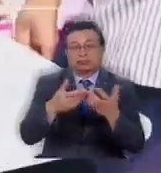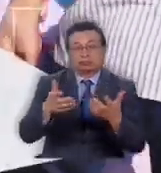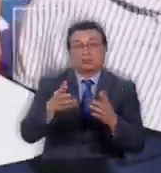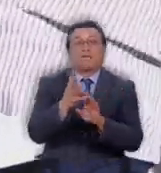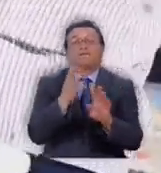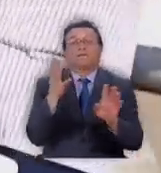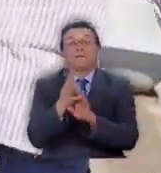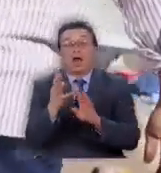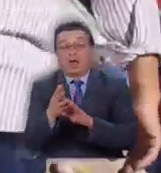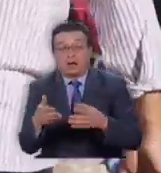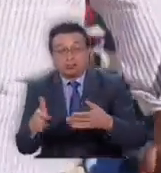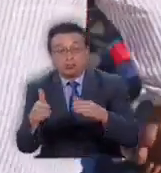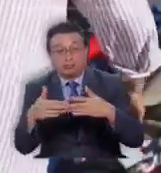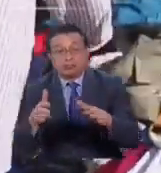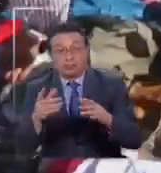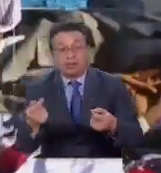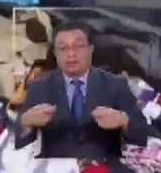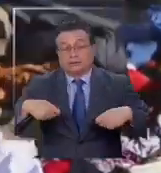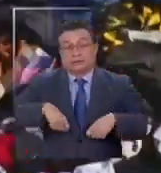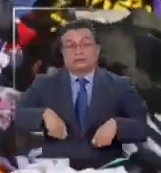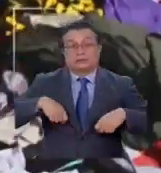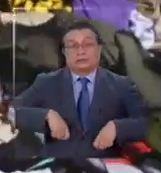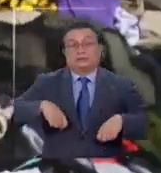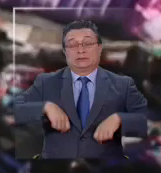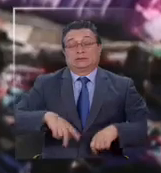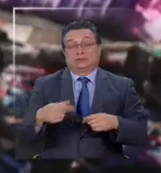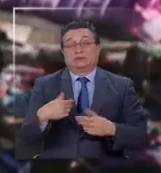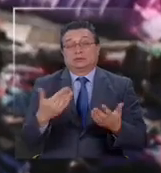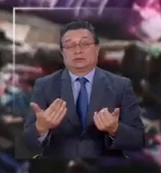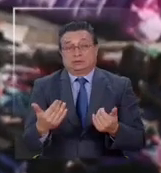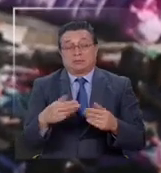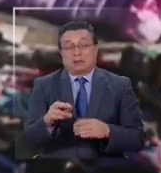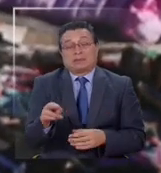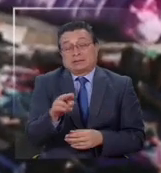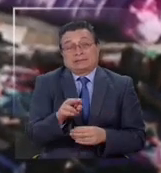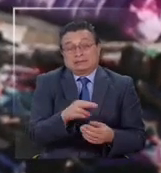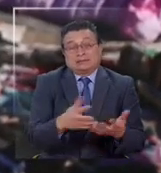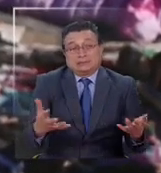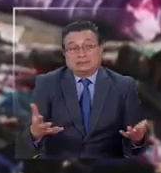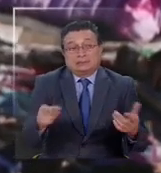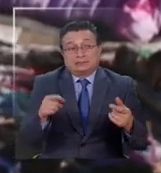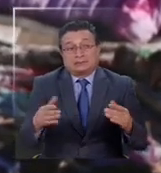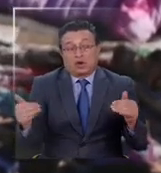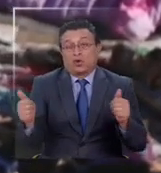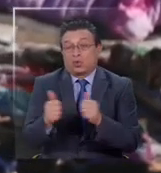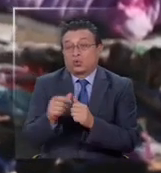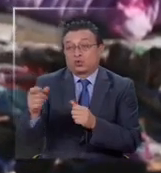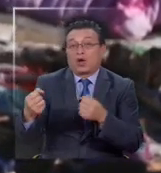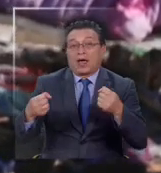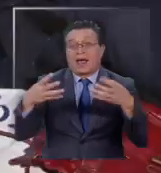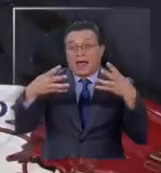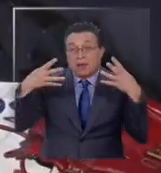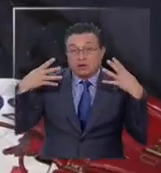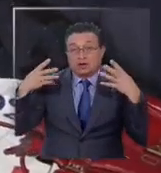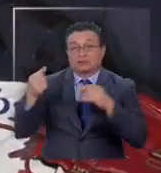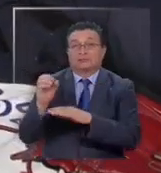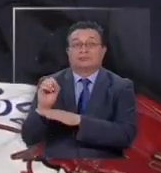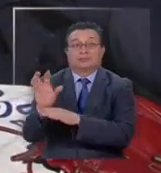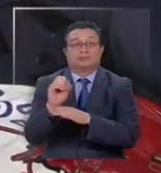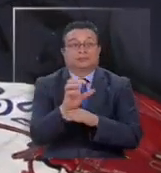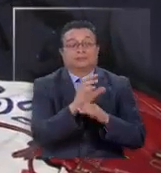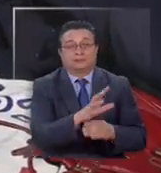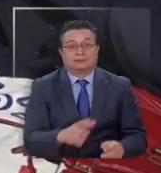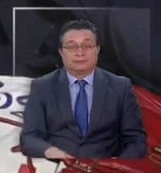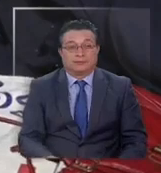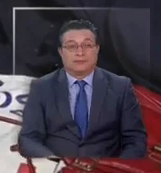las ferias libres para poder generar los ingresos que necesitamos más consecutivamente también conjuntamente con el camión que se hace en flete. De esa manera